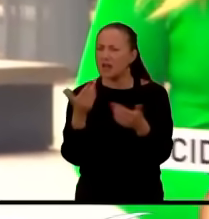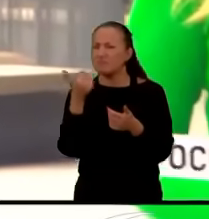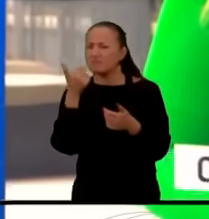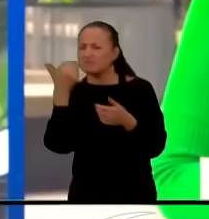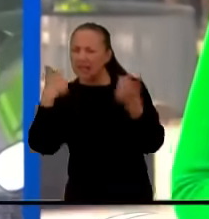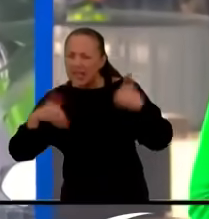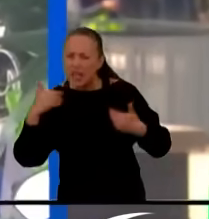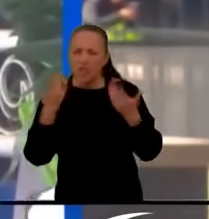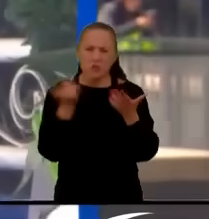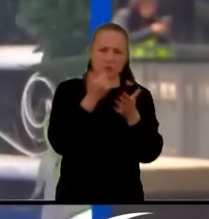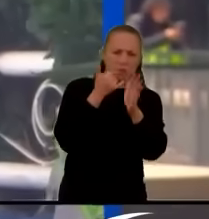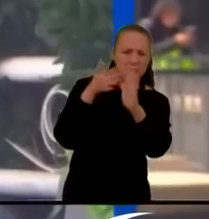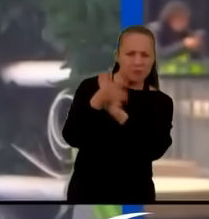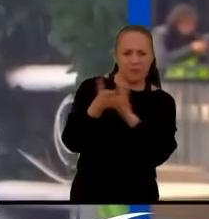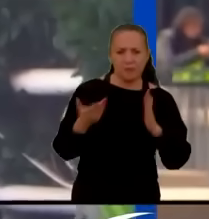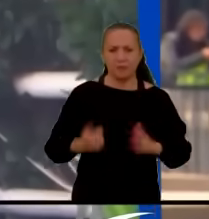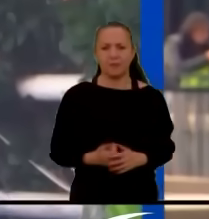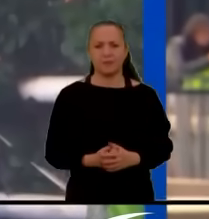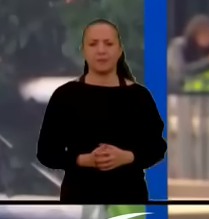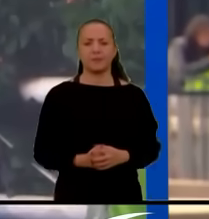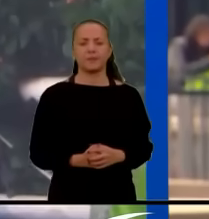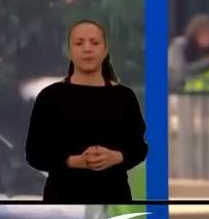heridos?